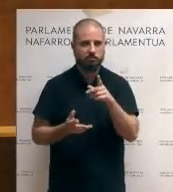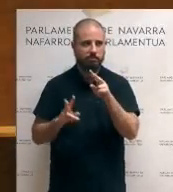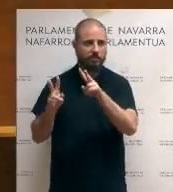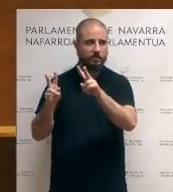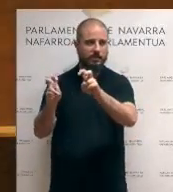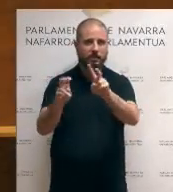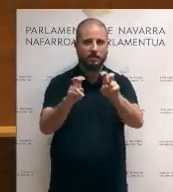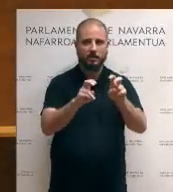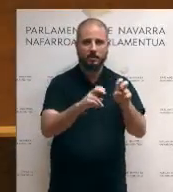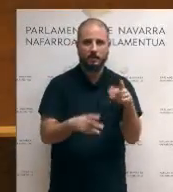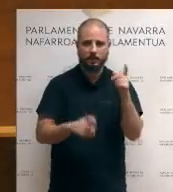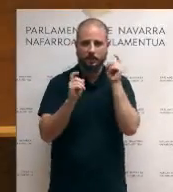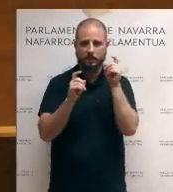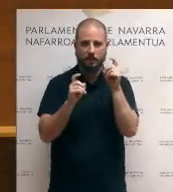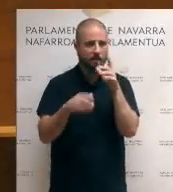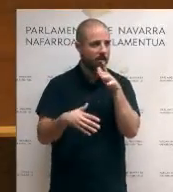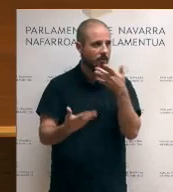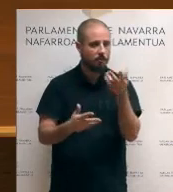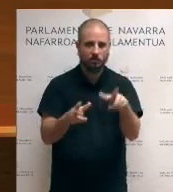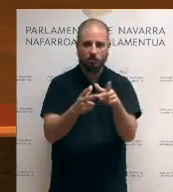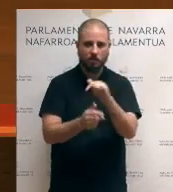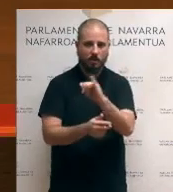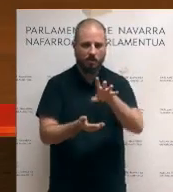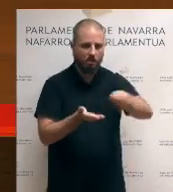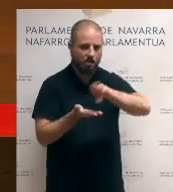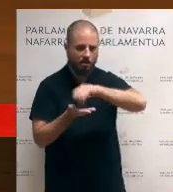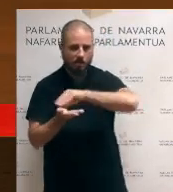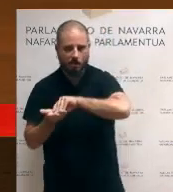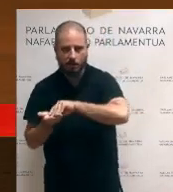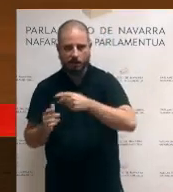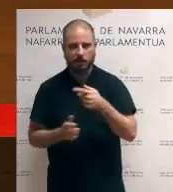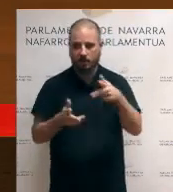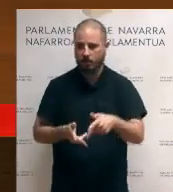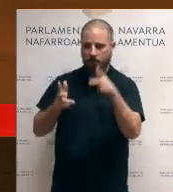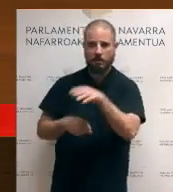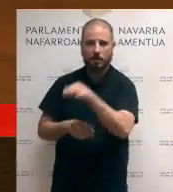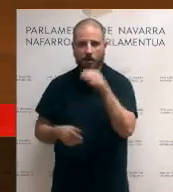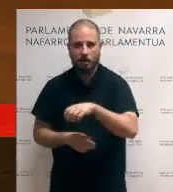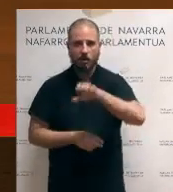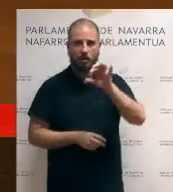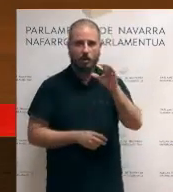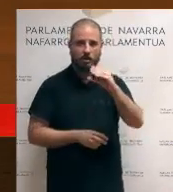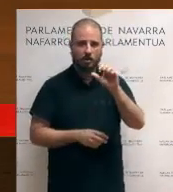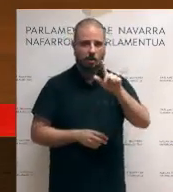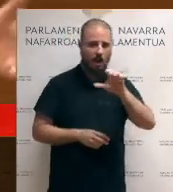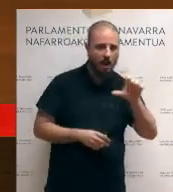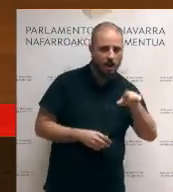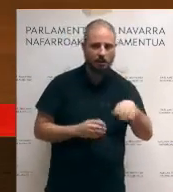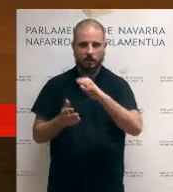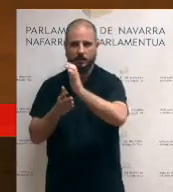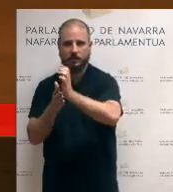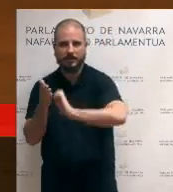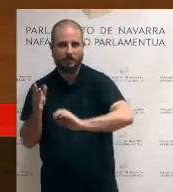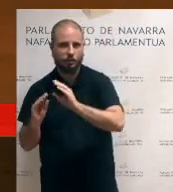educativos que están presentes en el debate social: la libertad de elección, Escolae, los textos utilizados, el adoctrinamiento